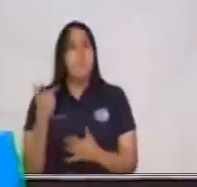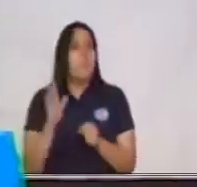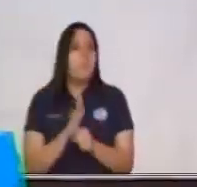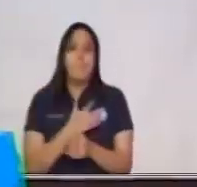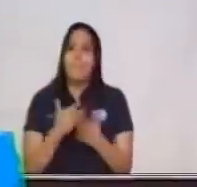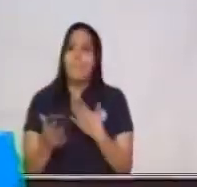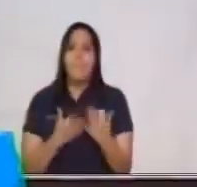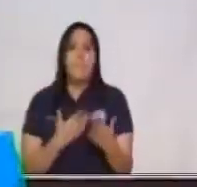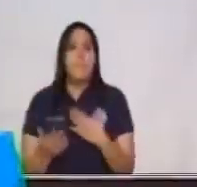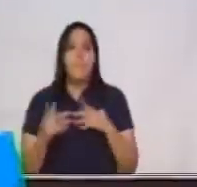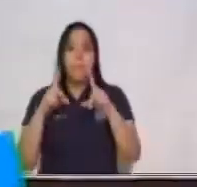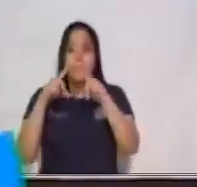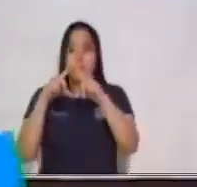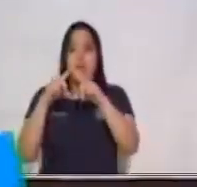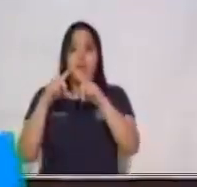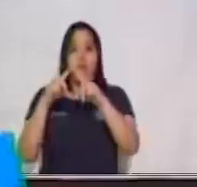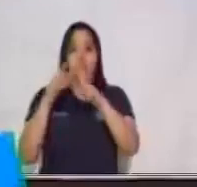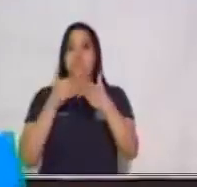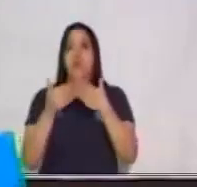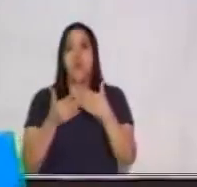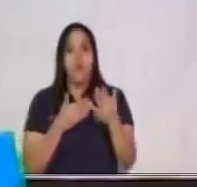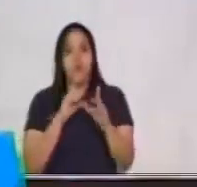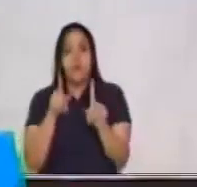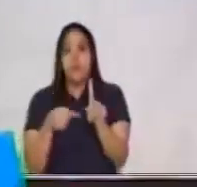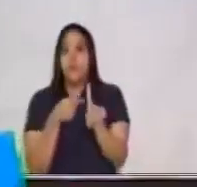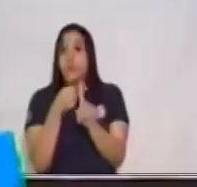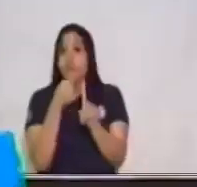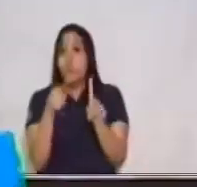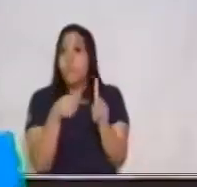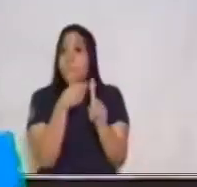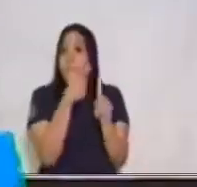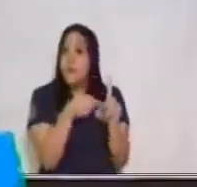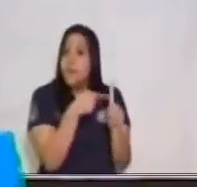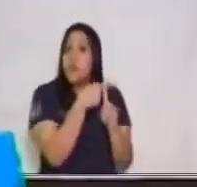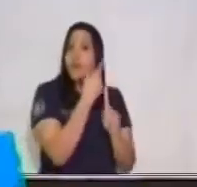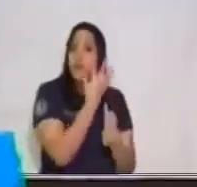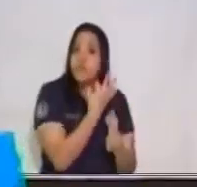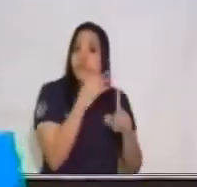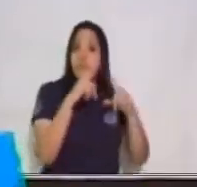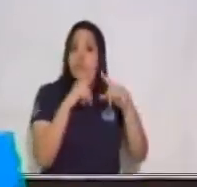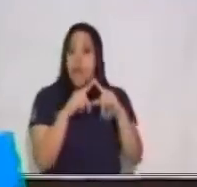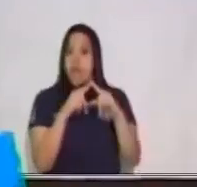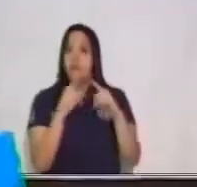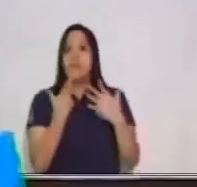cualquier tipo de triángulo. La suma de los tres ángulos internos es